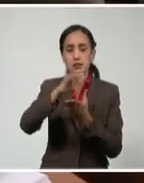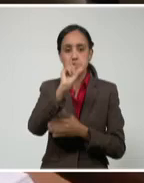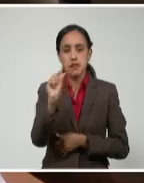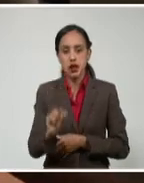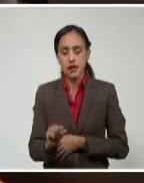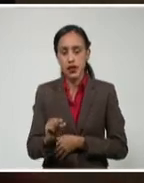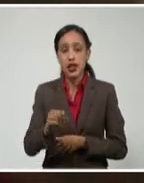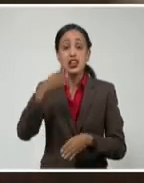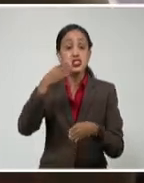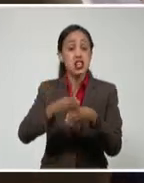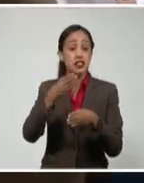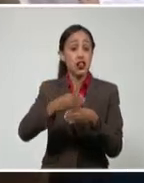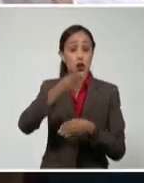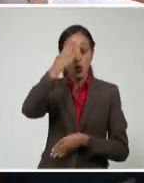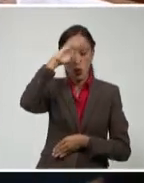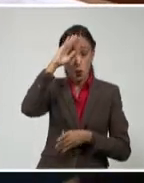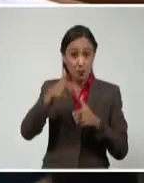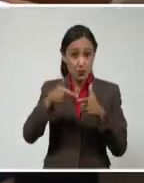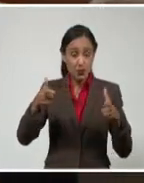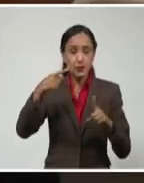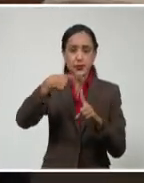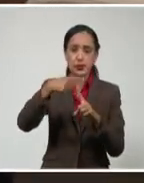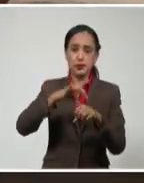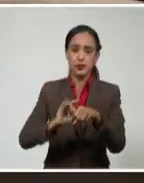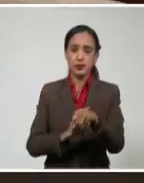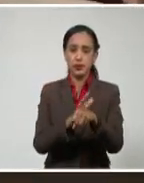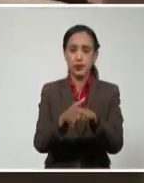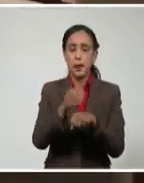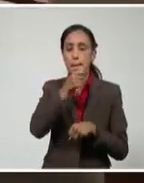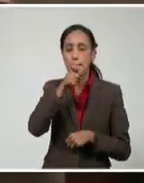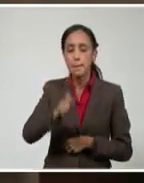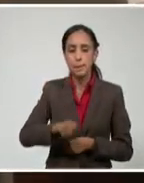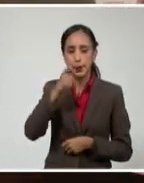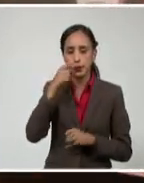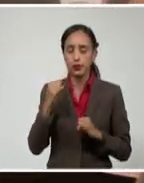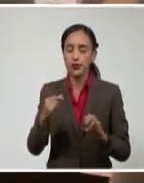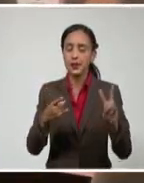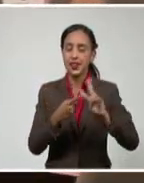Santiago de Cuba. Wilmer Rodríguez Fernández, Sistema Informativo de la Televisión Cubana.